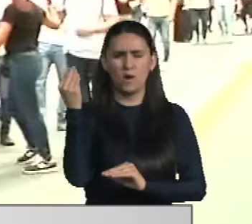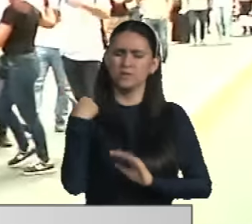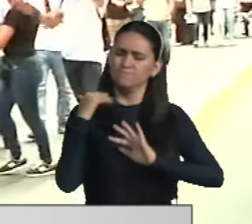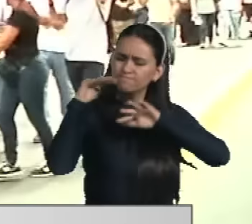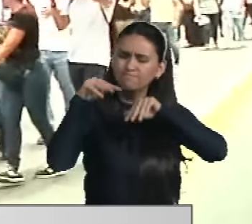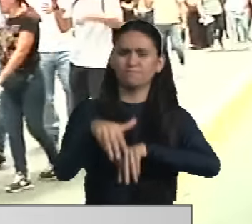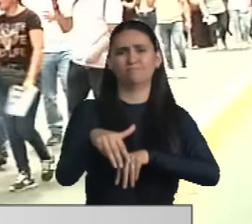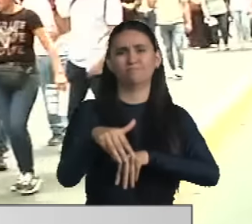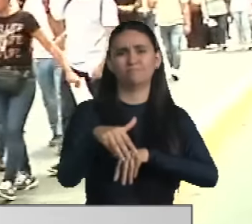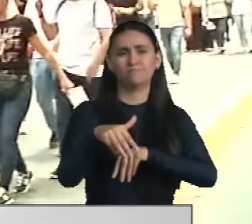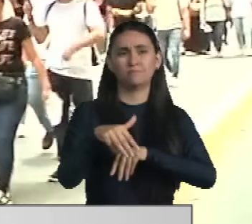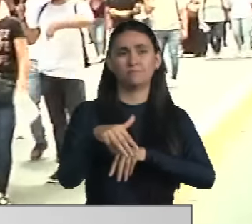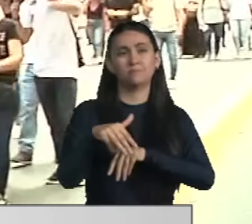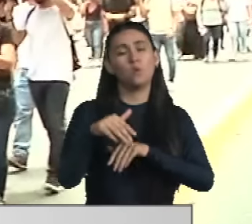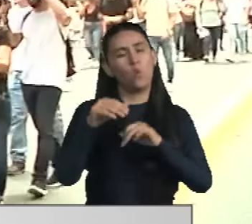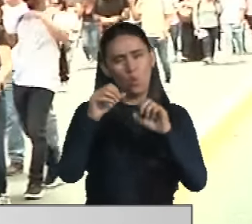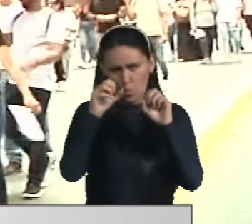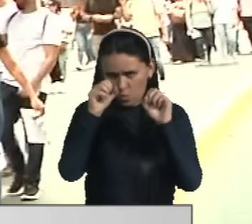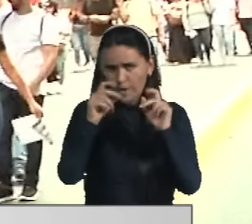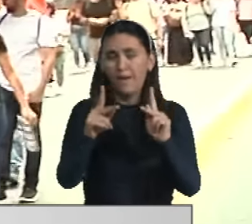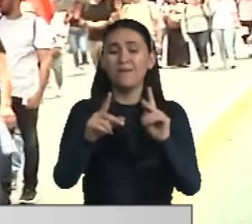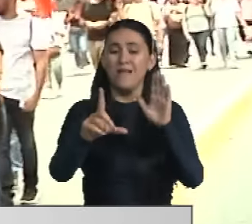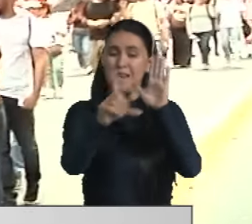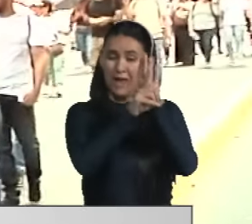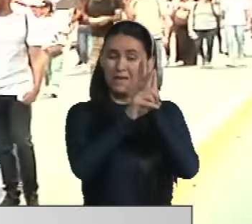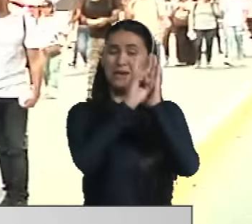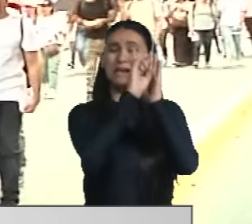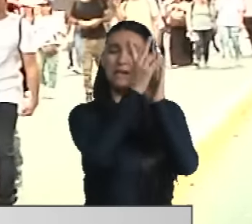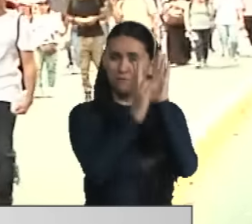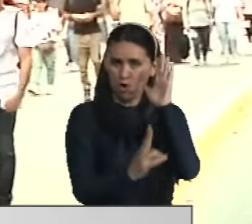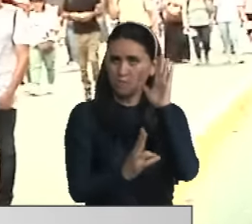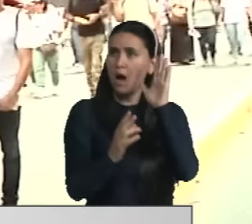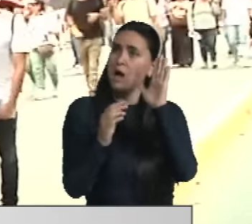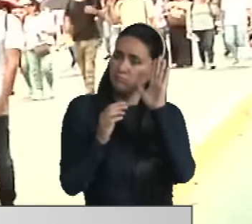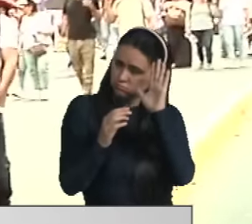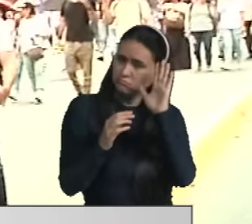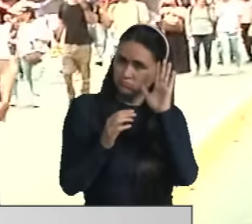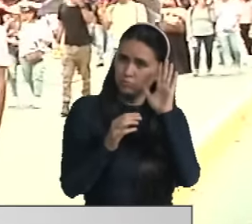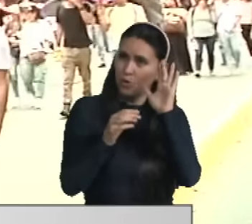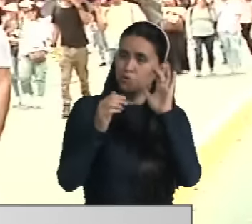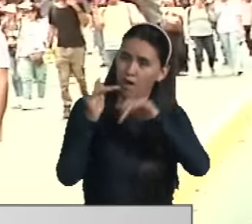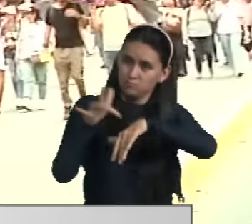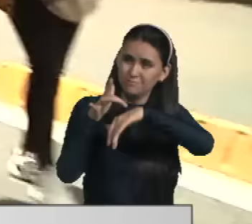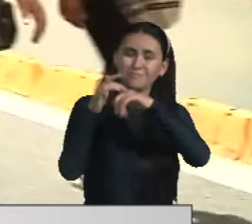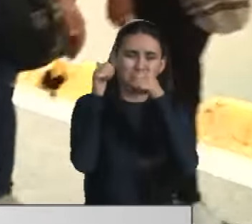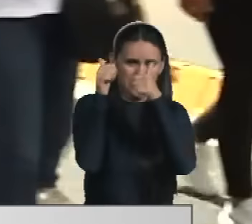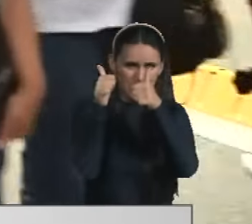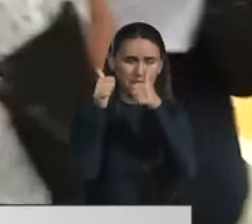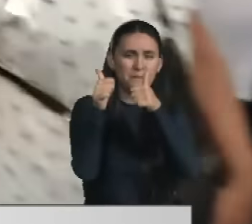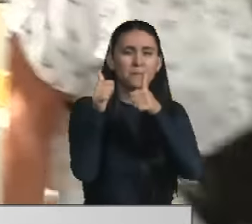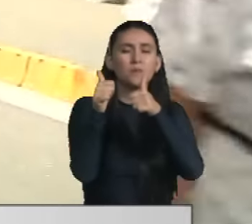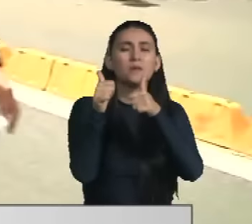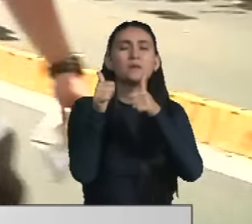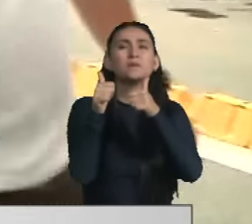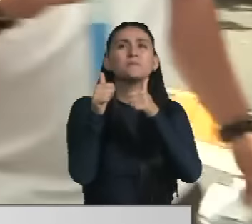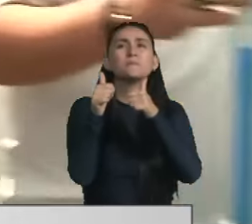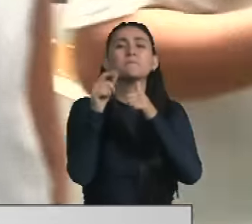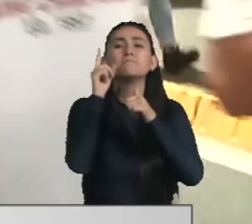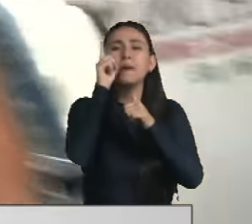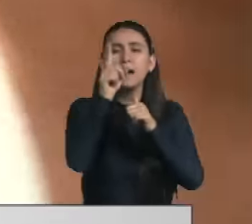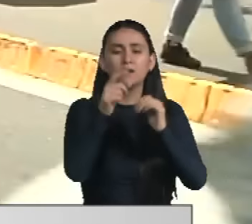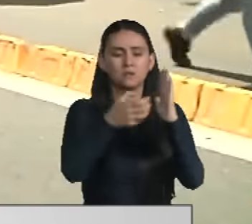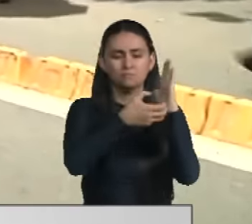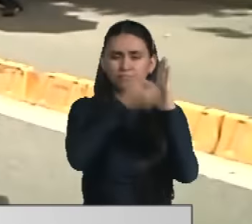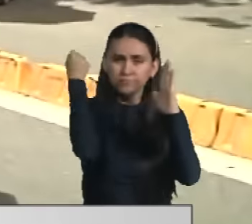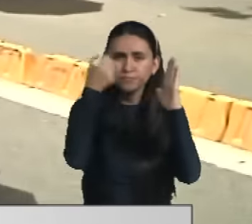el cambio que se le quiso hacer a la ley de estatutaria de educación, que se le quitó en el